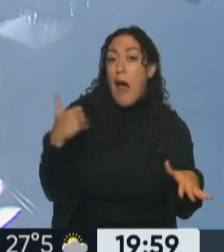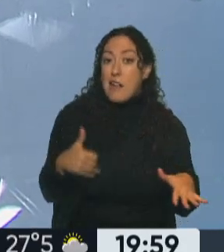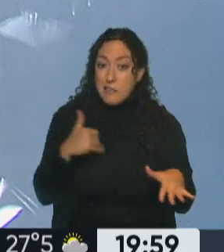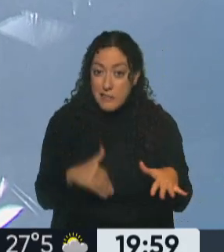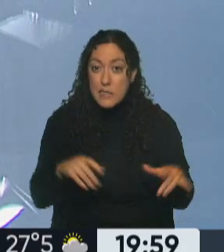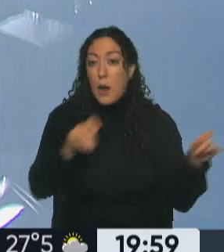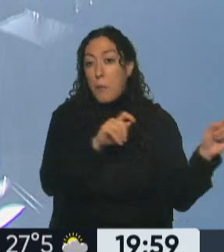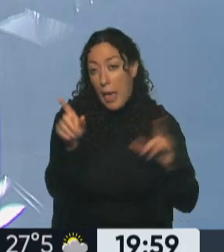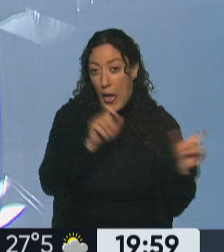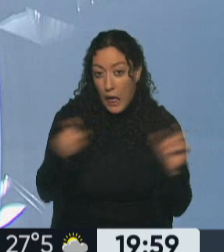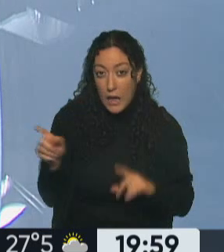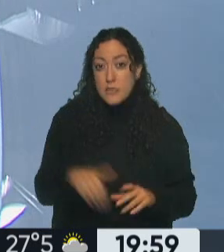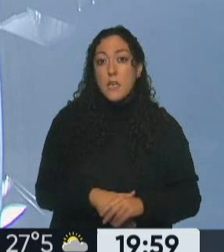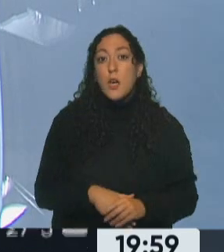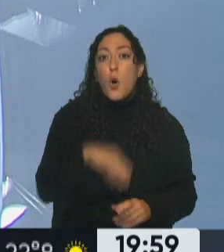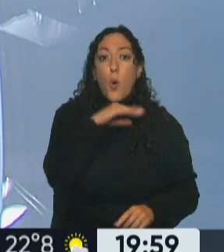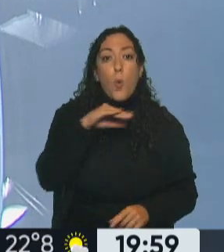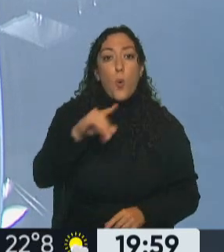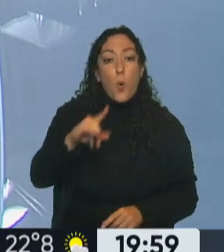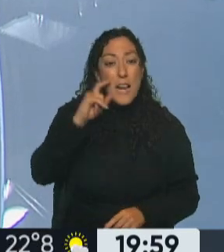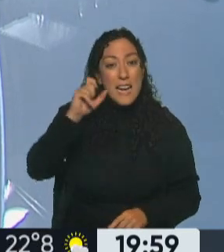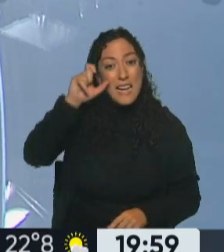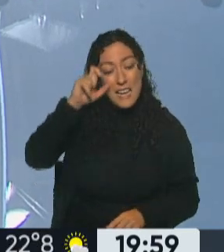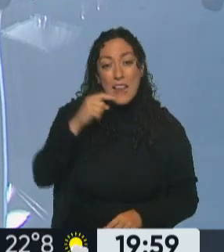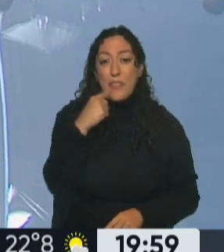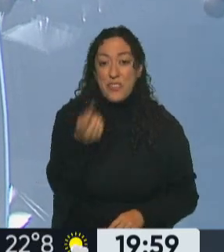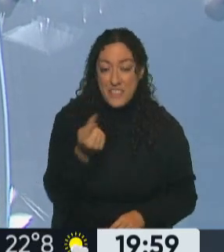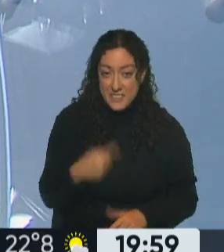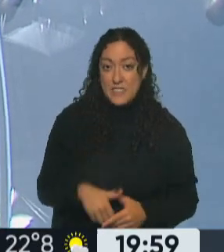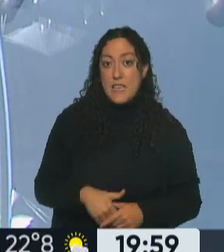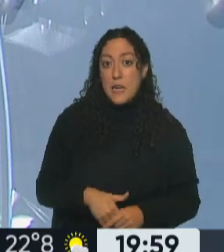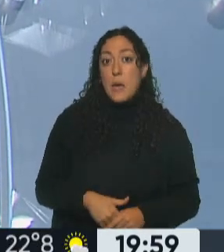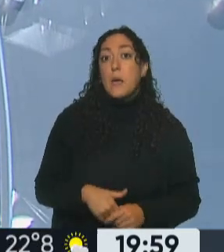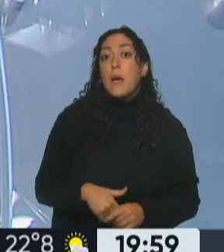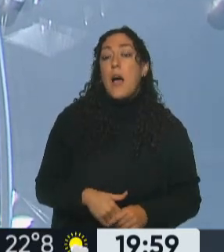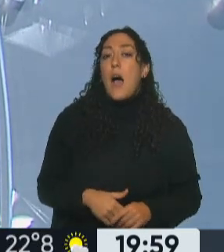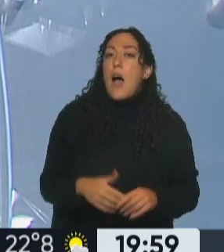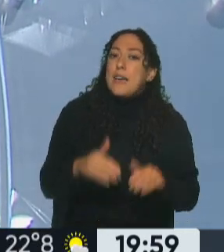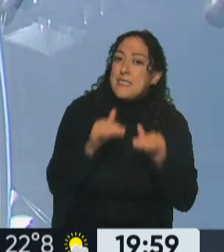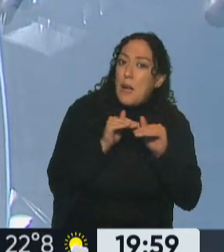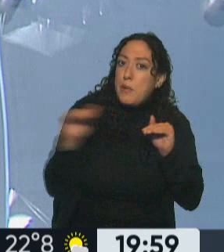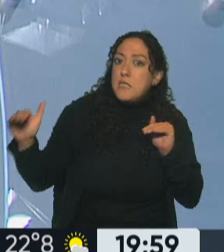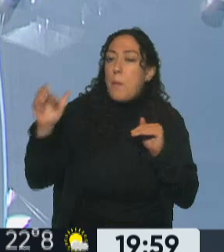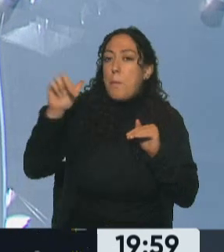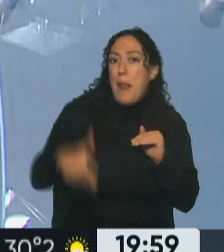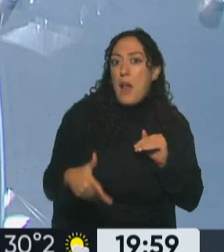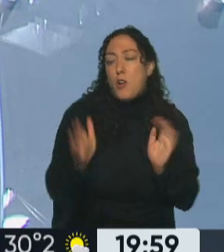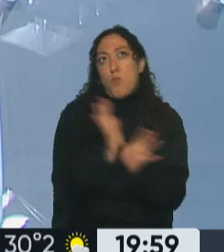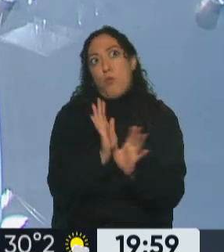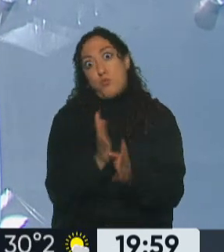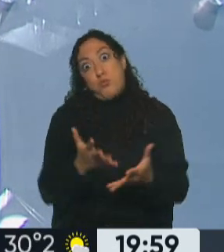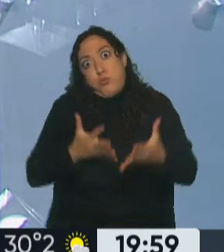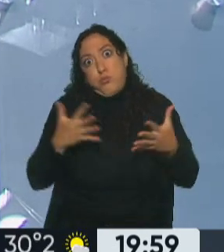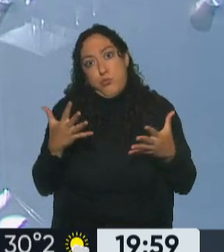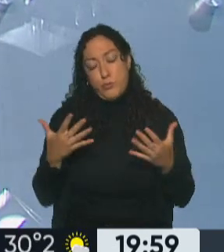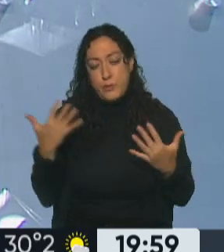las placas. Juli Kozak dijo, el plan de estabilización es ambicioso. Bueno, nada que sorprenda, Raúl,